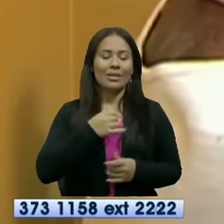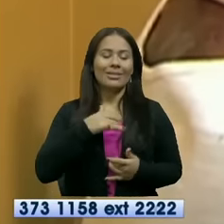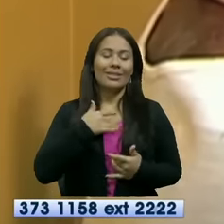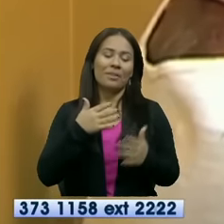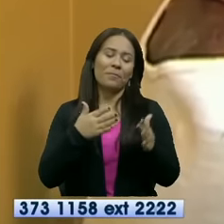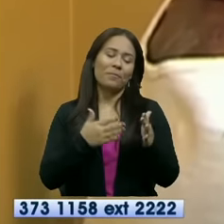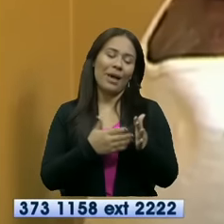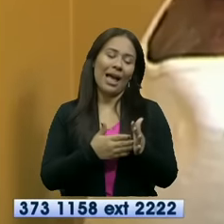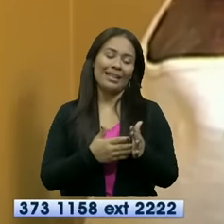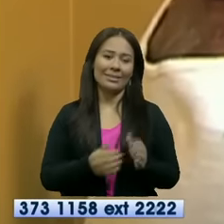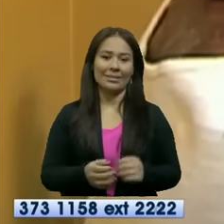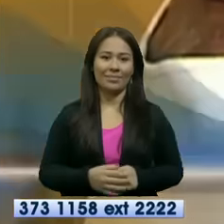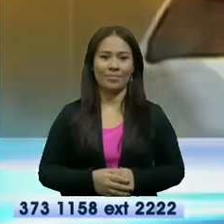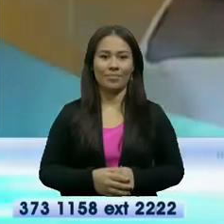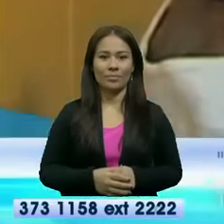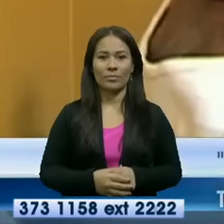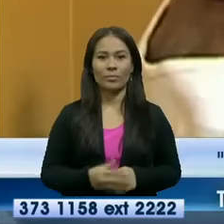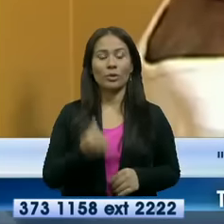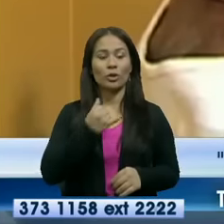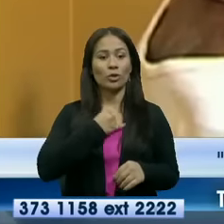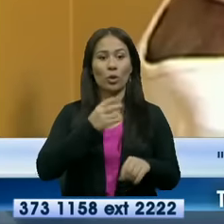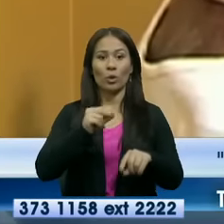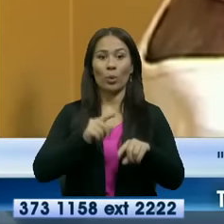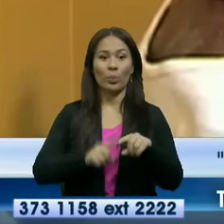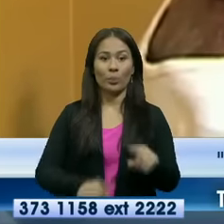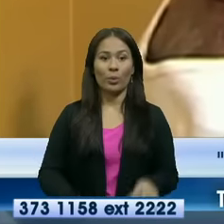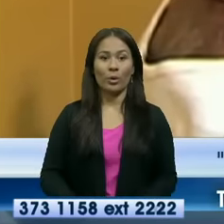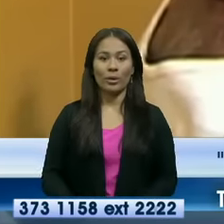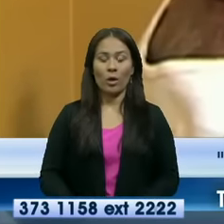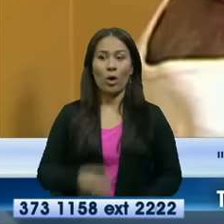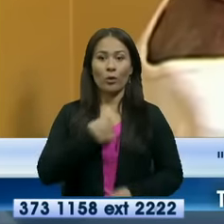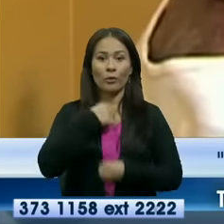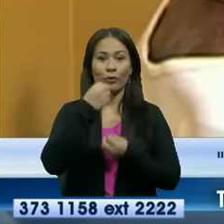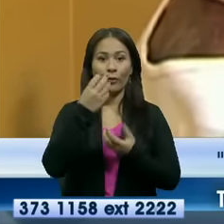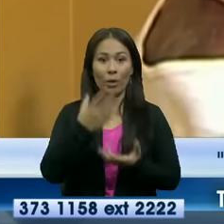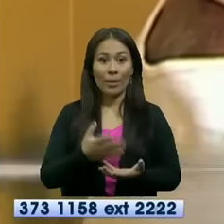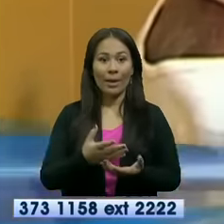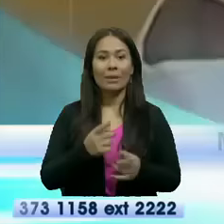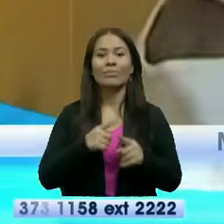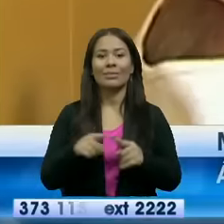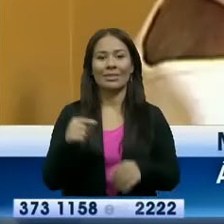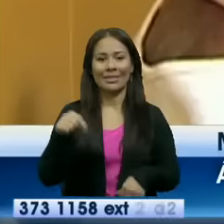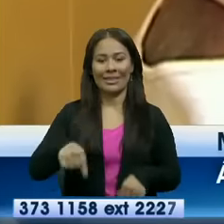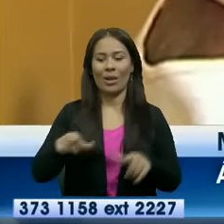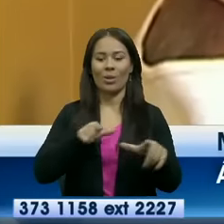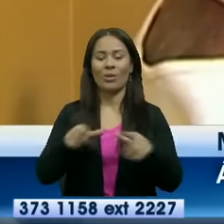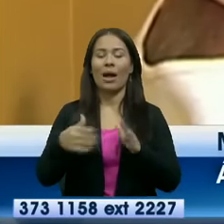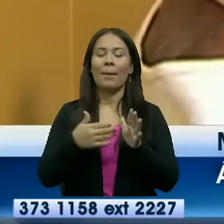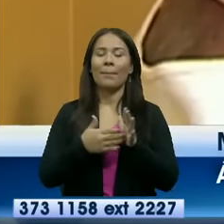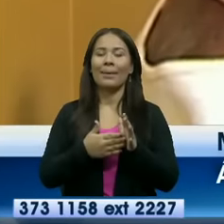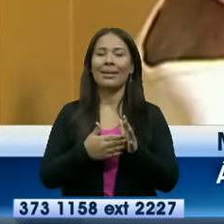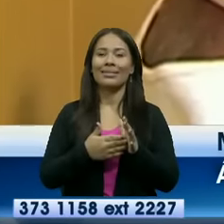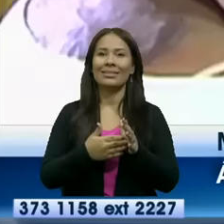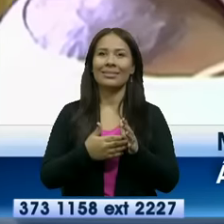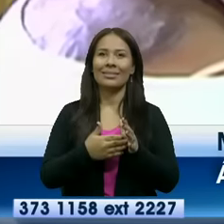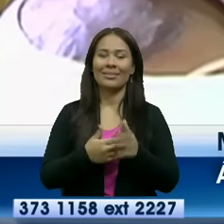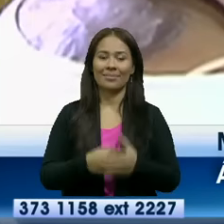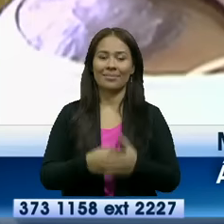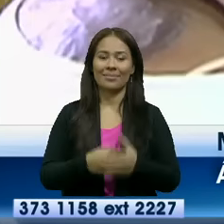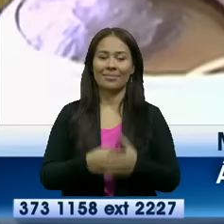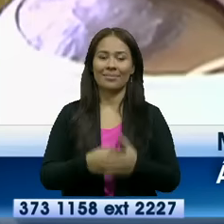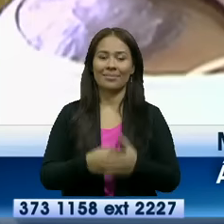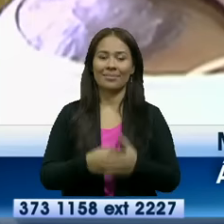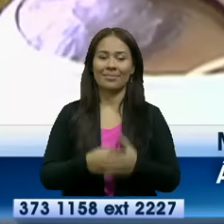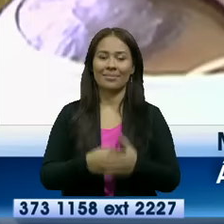paz que no puedo descifrarla, pero en este lugar hay eso, lo que yo necesito, paz.